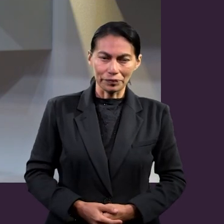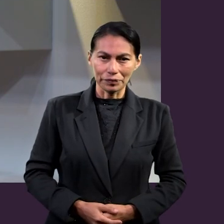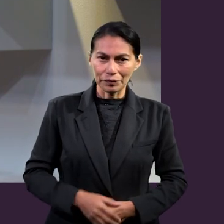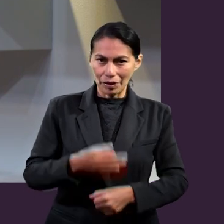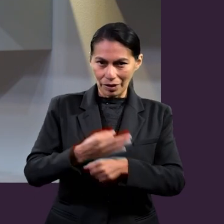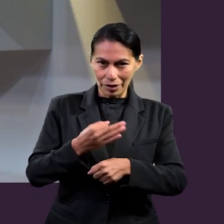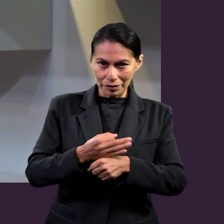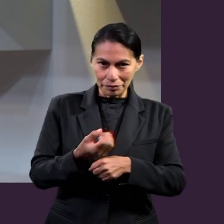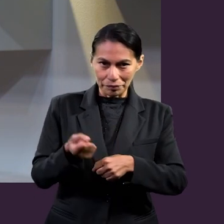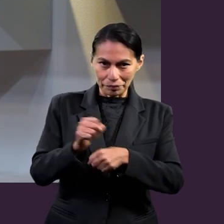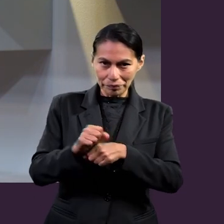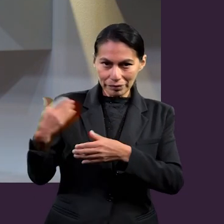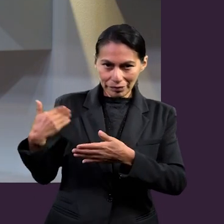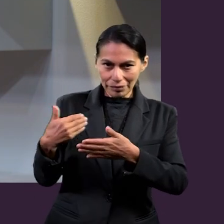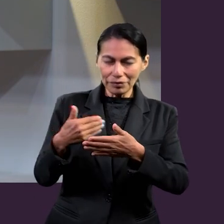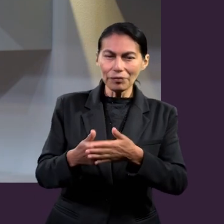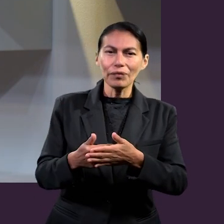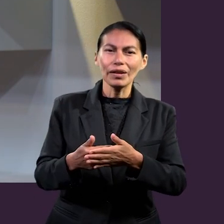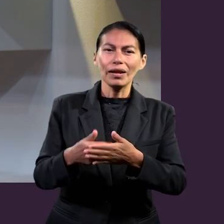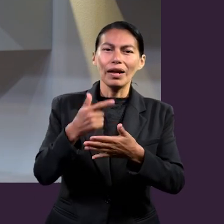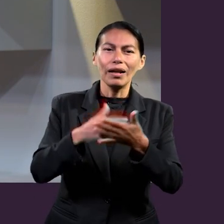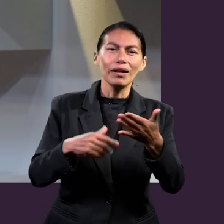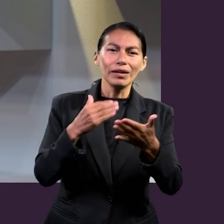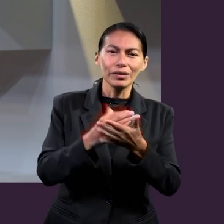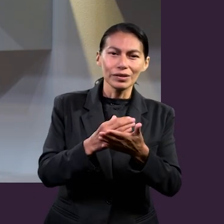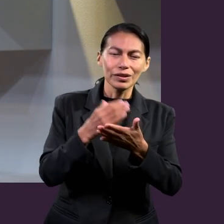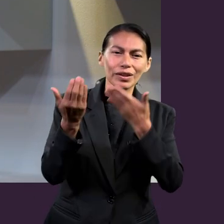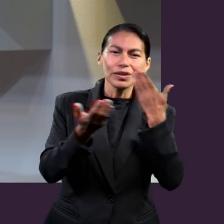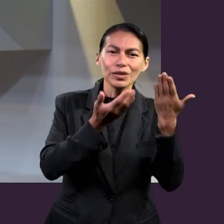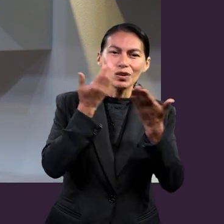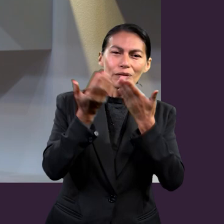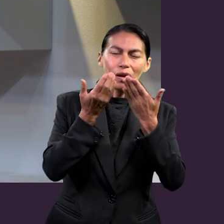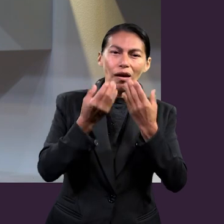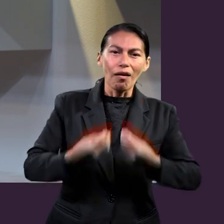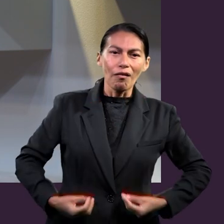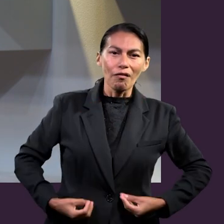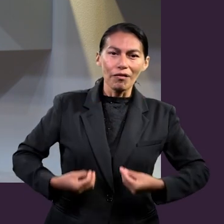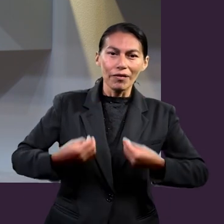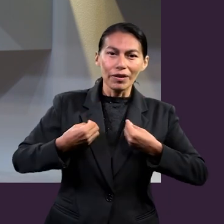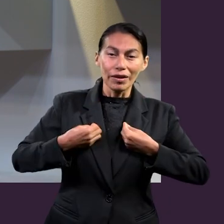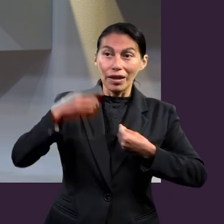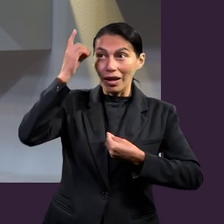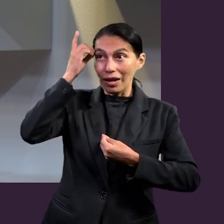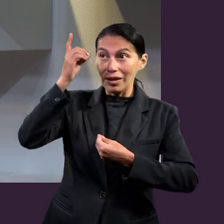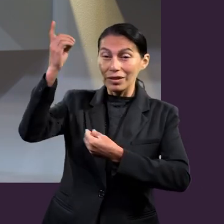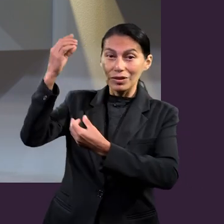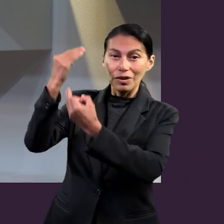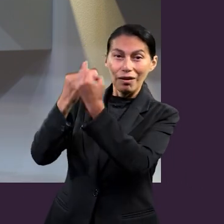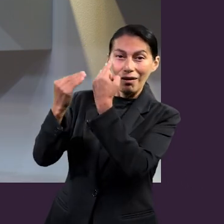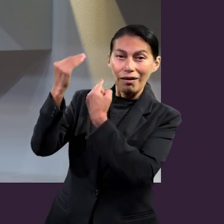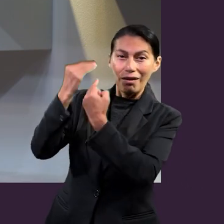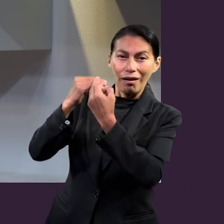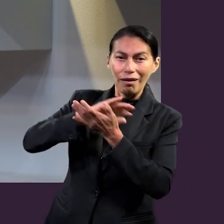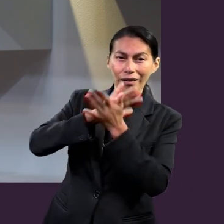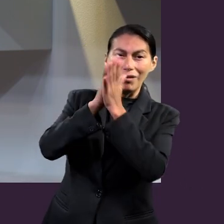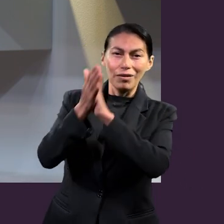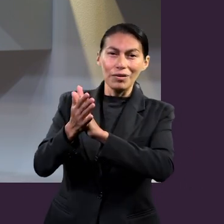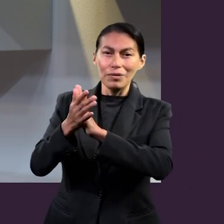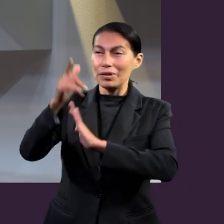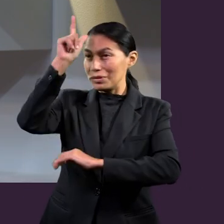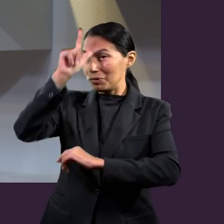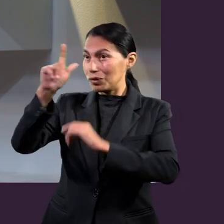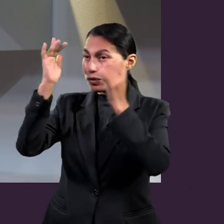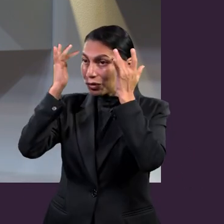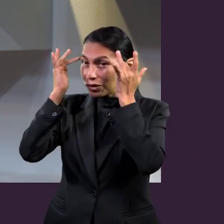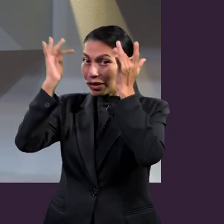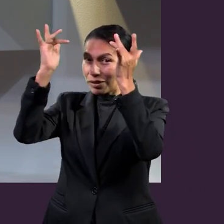Esta semana estudiamos una lección con el título Vidas modeladas por Cristo y palabras inspiradas